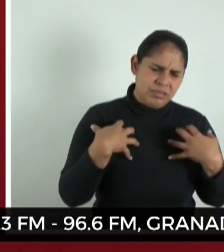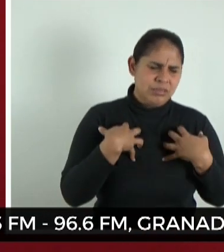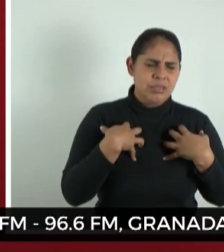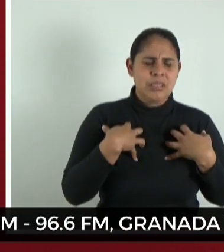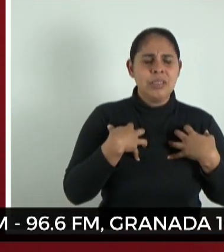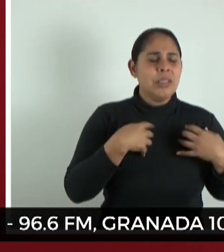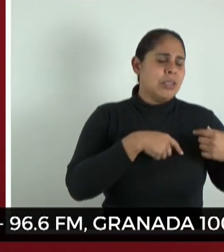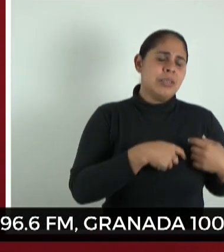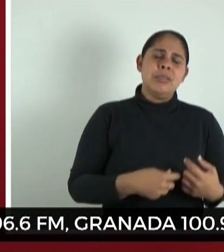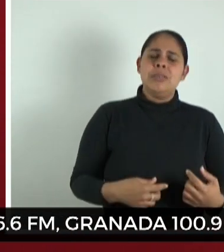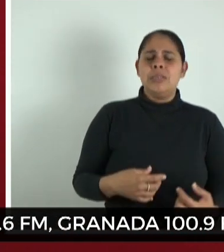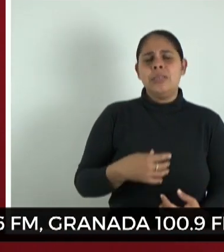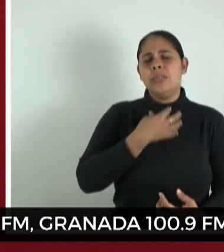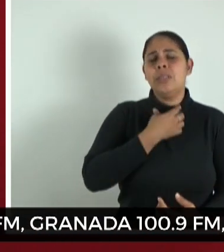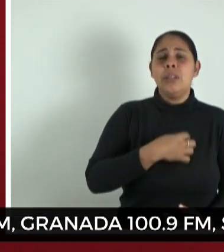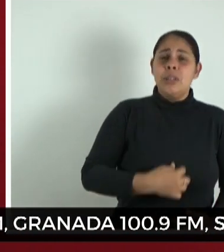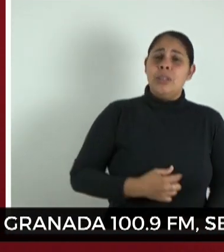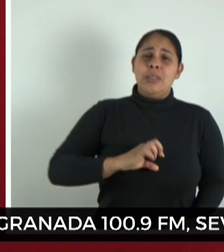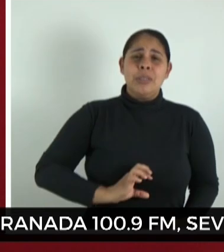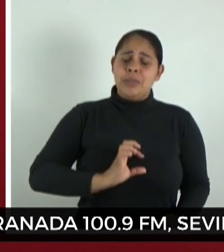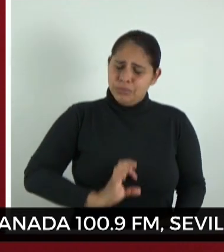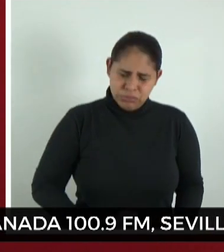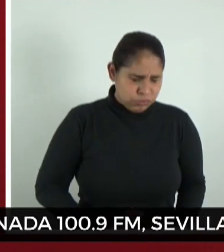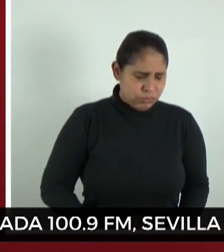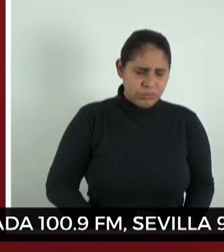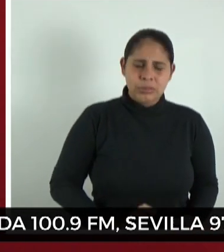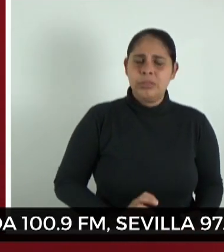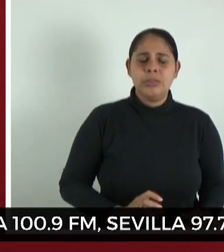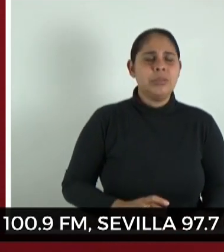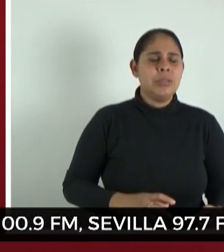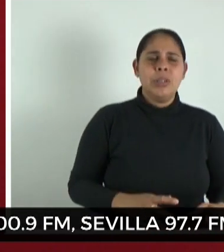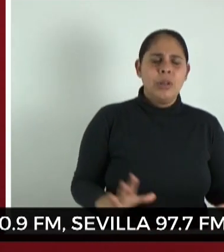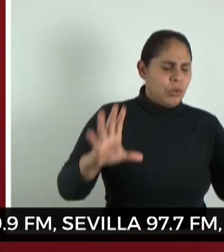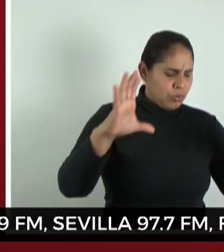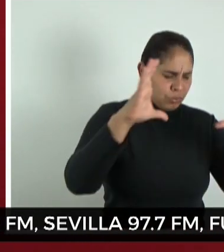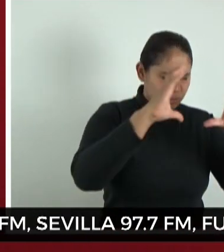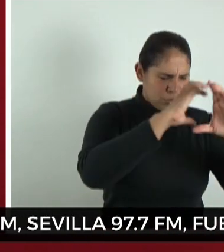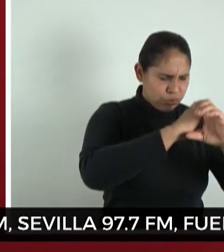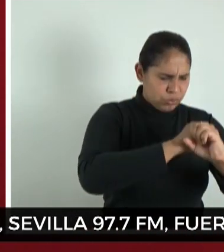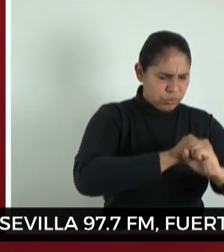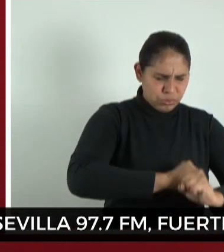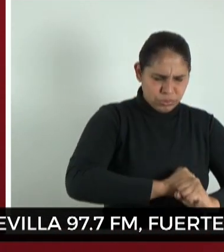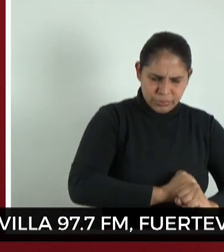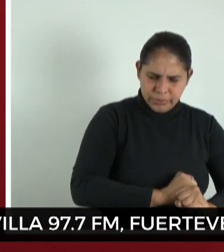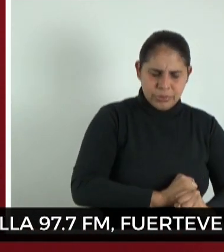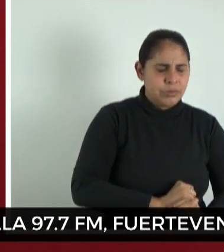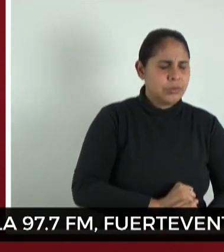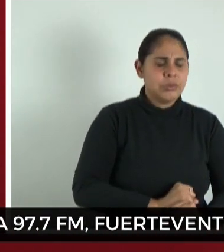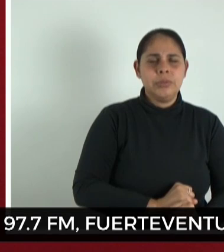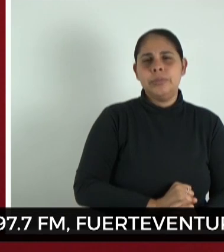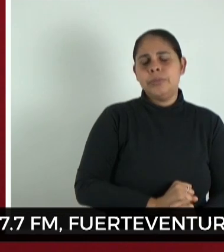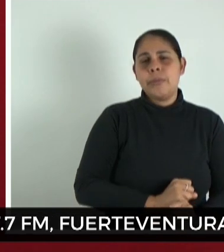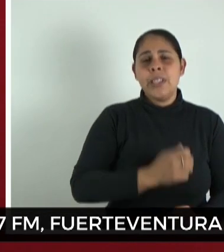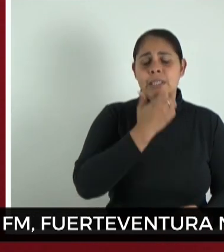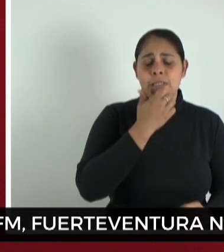más profundo de una depresión, en el lugar más oscuro de su alma que se puede imaginar,